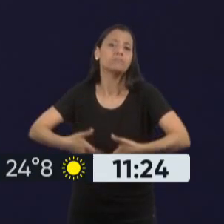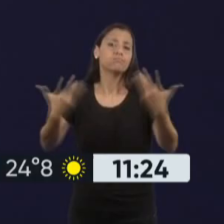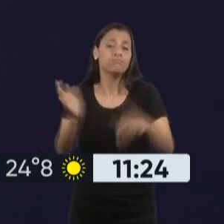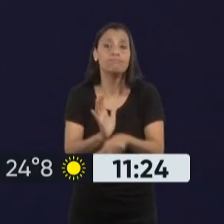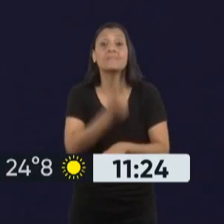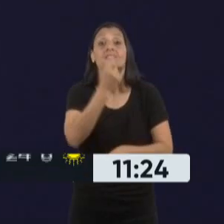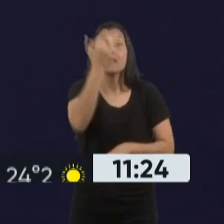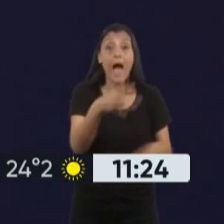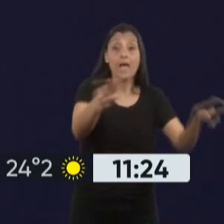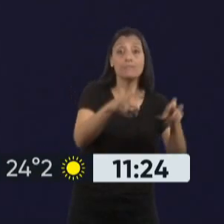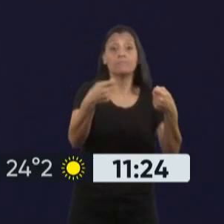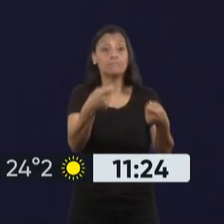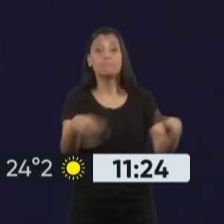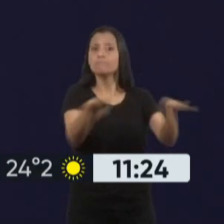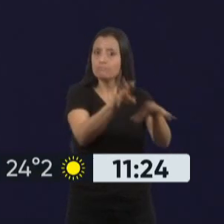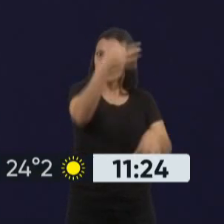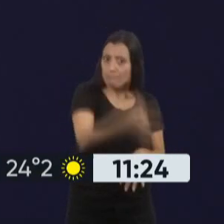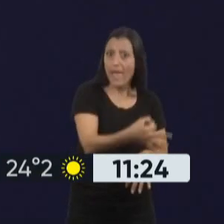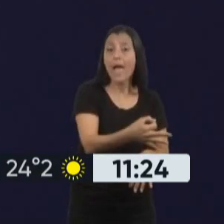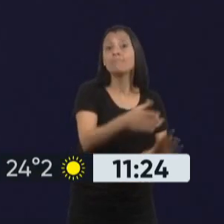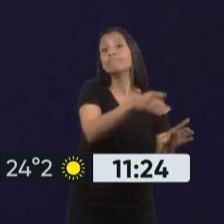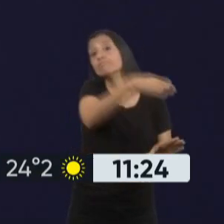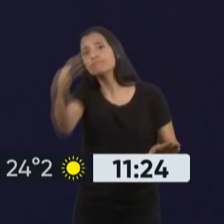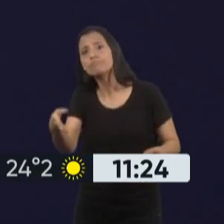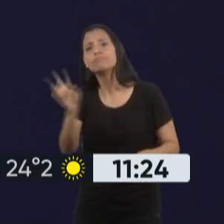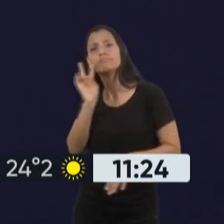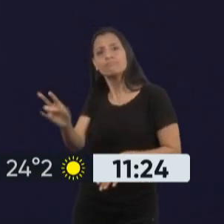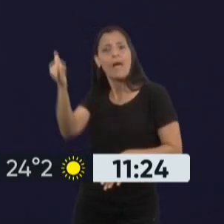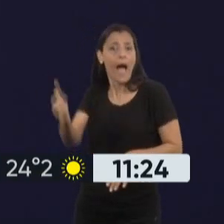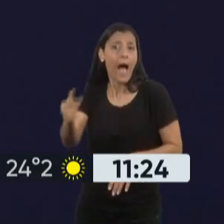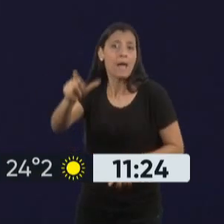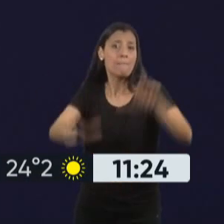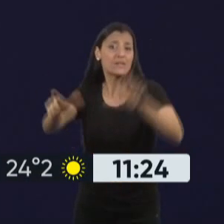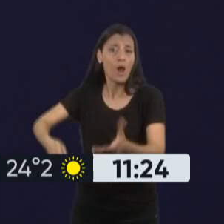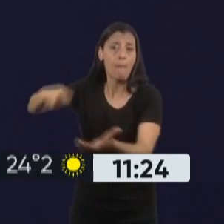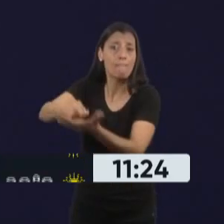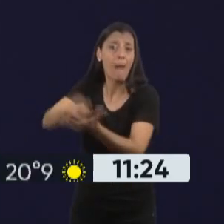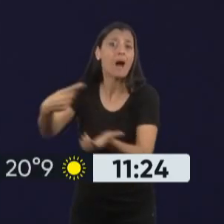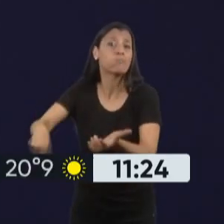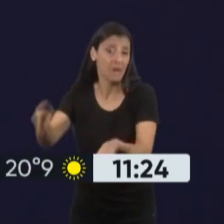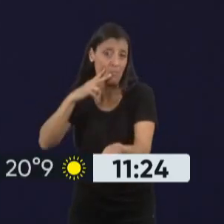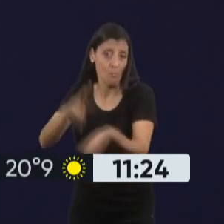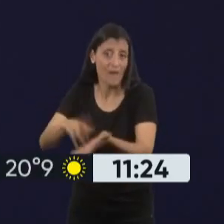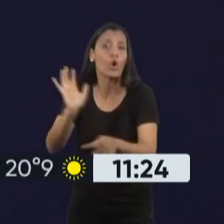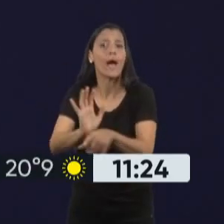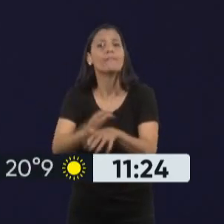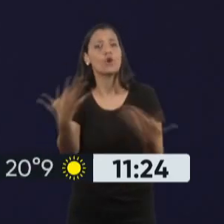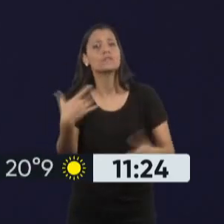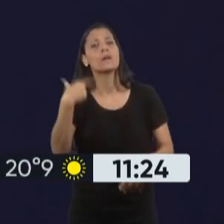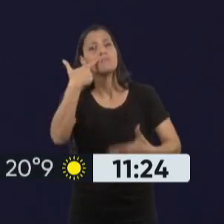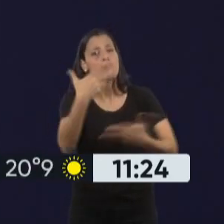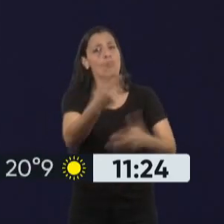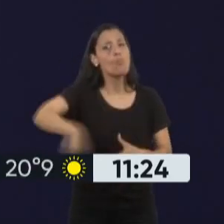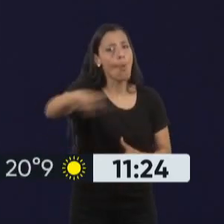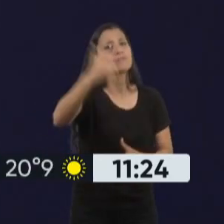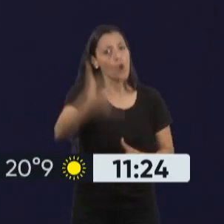equilibrio fiscal, del otro lado del mostrador están los contribuyentes que aportan. Entonces, no solo tenés que mostrar disciplina